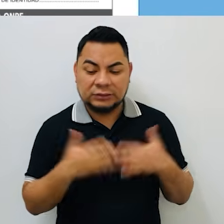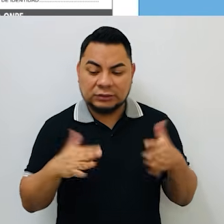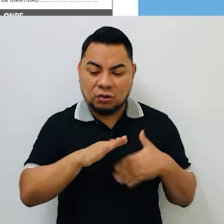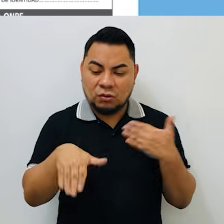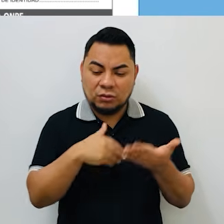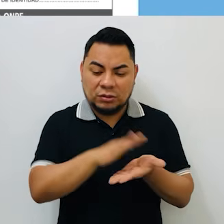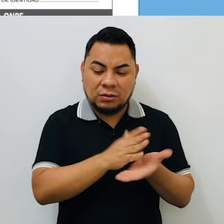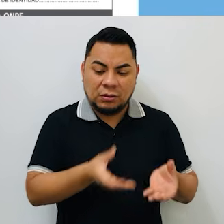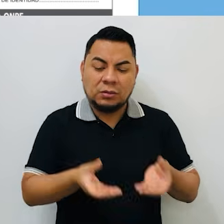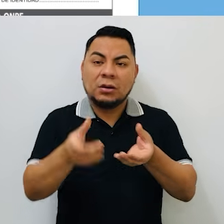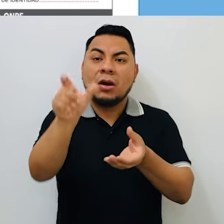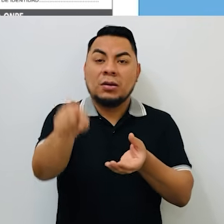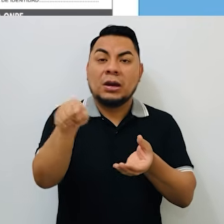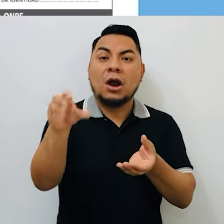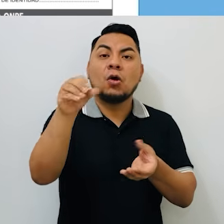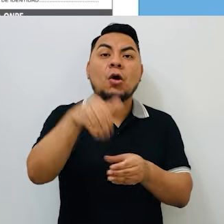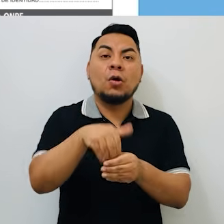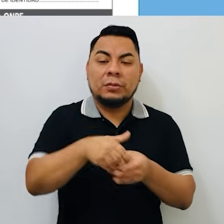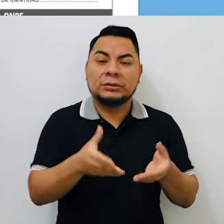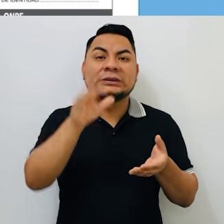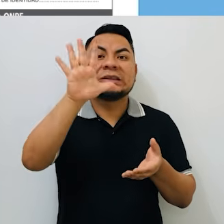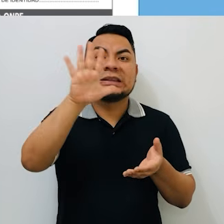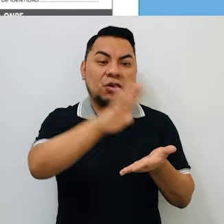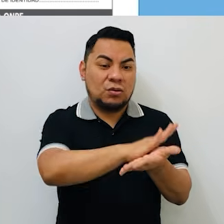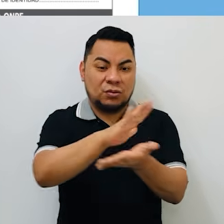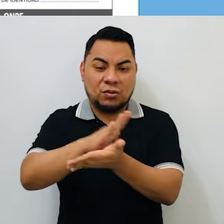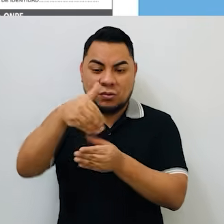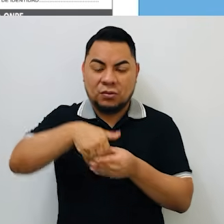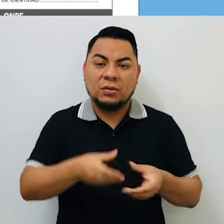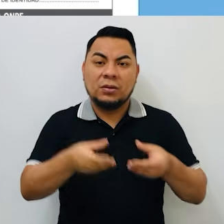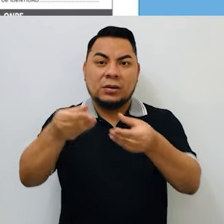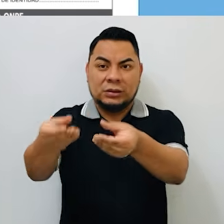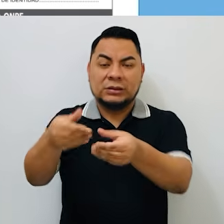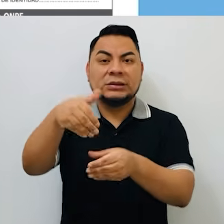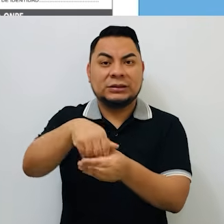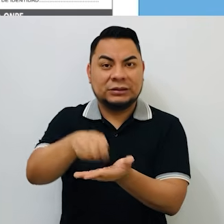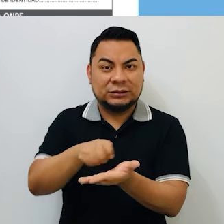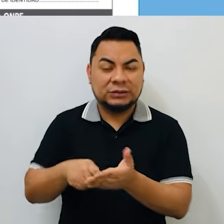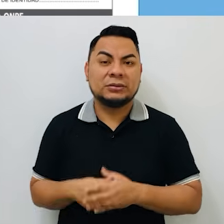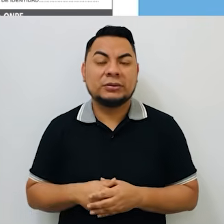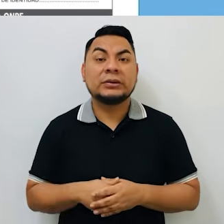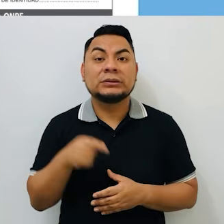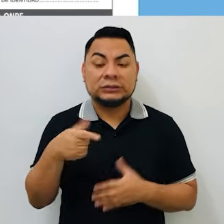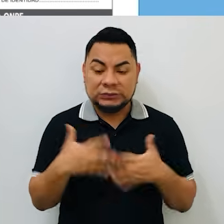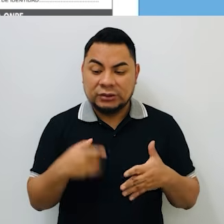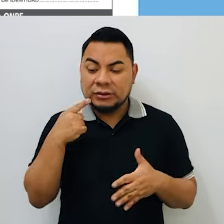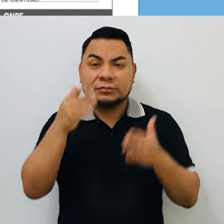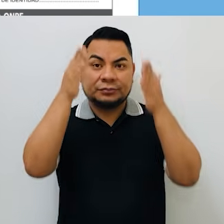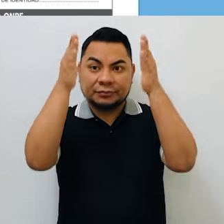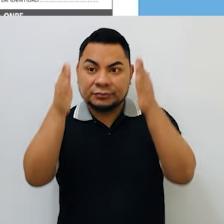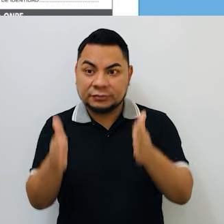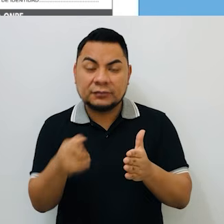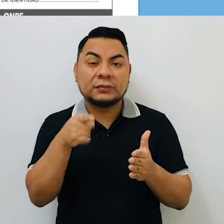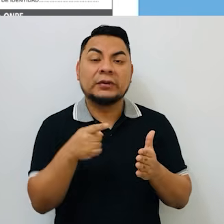mesa entrega al personal de la OMPE los 5 sobres que contienen las actas regionales. Pone una cruz o